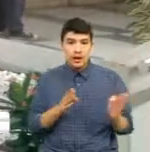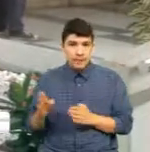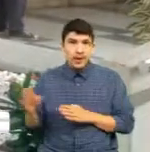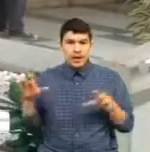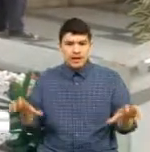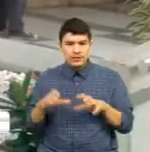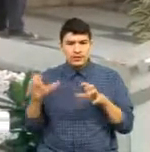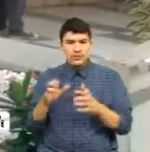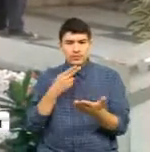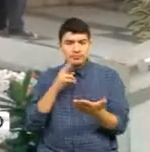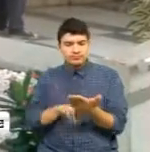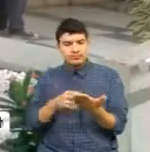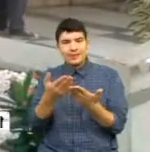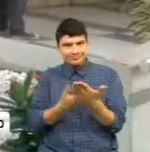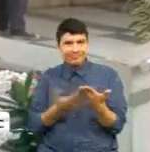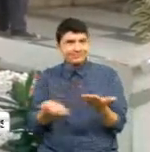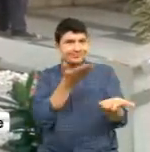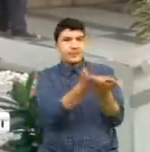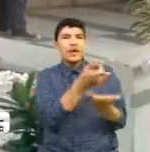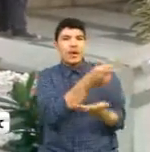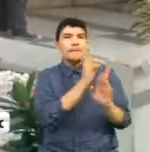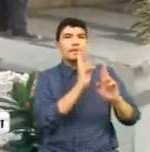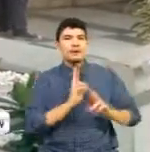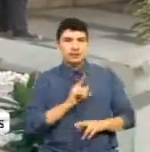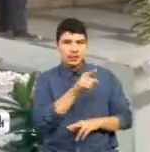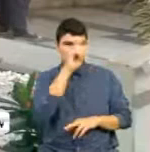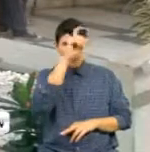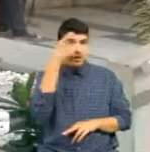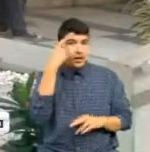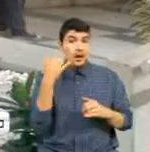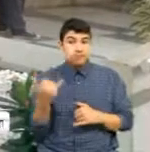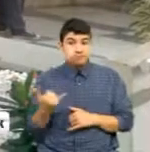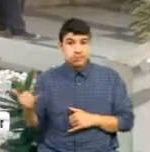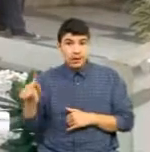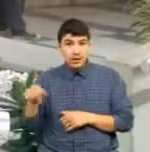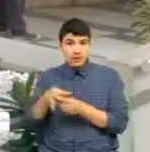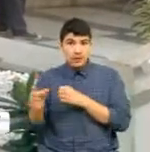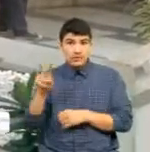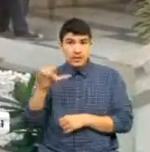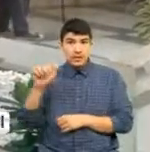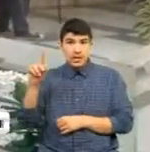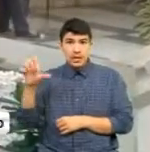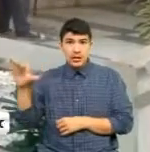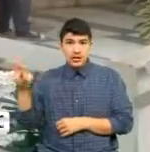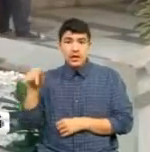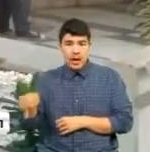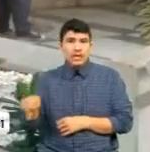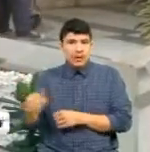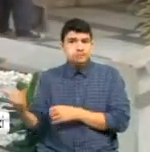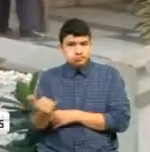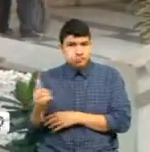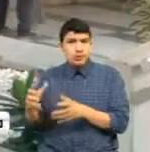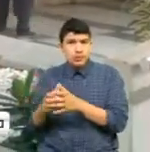gobierno nacional pidiendo una respuesta inmediata, como quiera que hay una presencia en lo que ha corrido el primer trimestre de